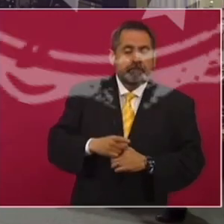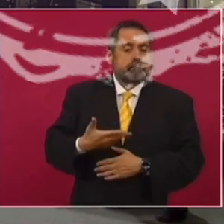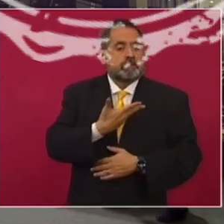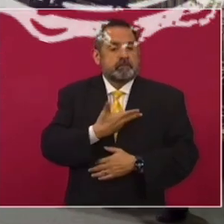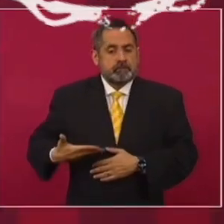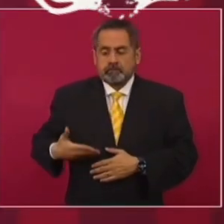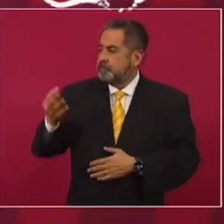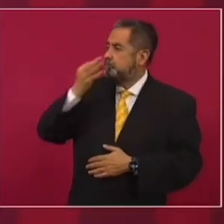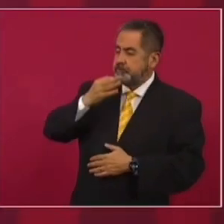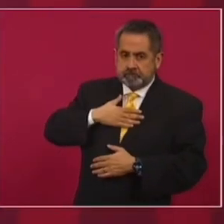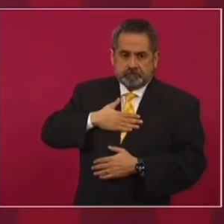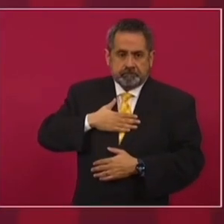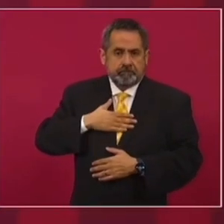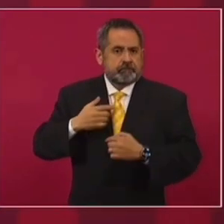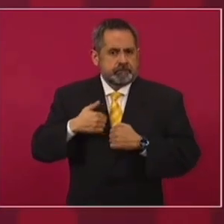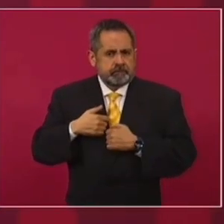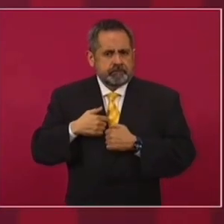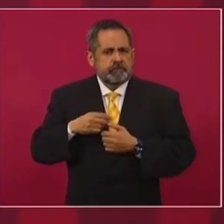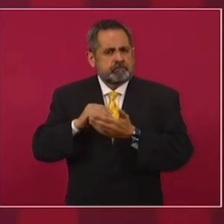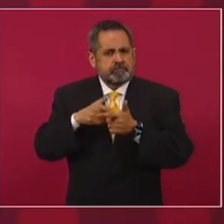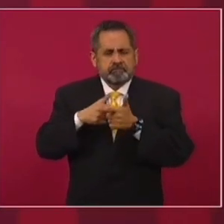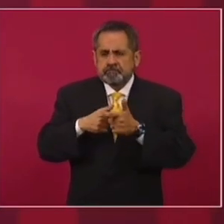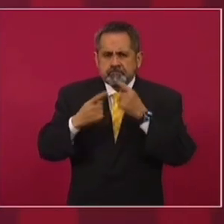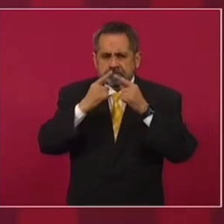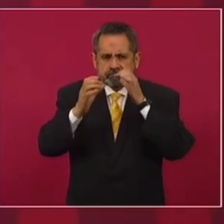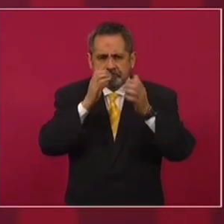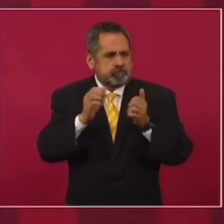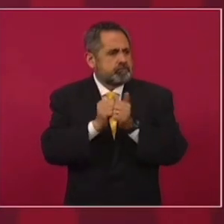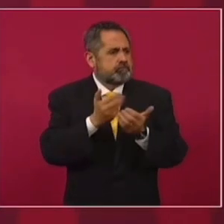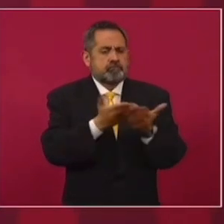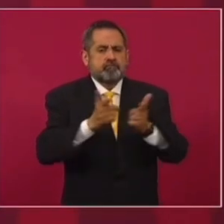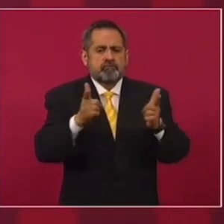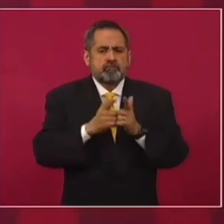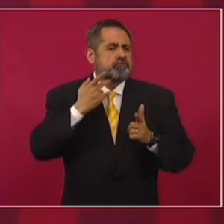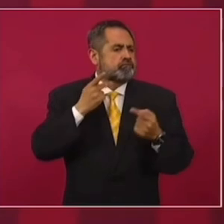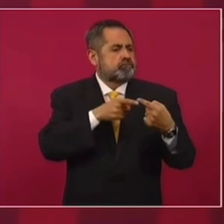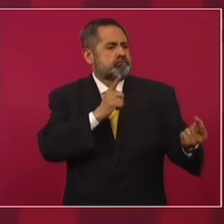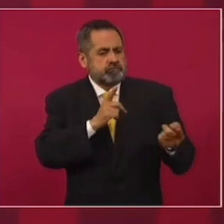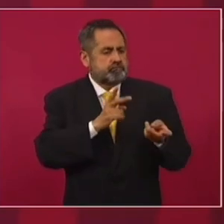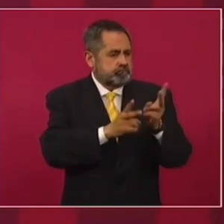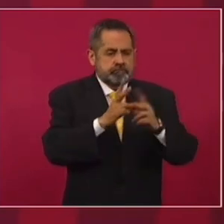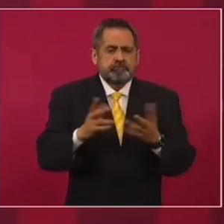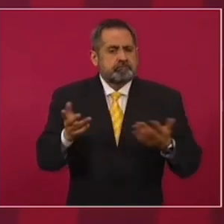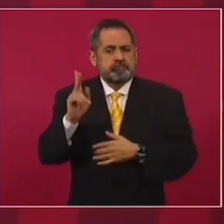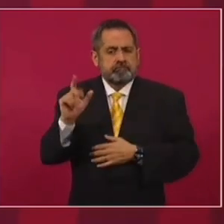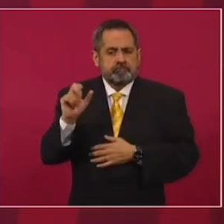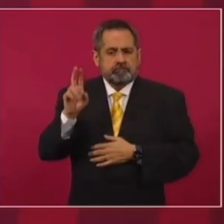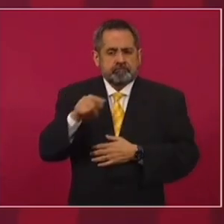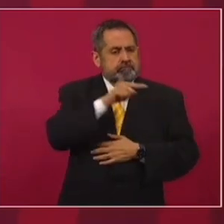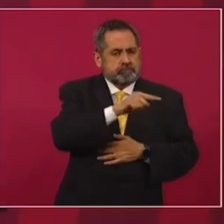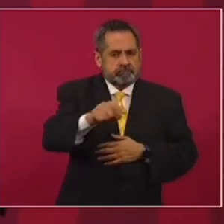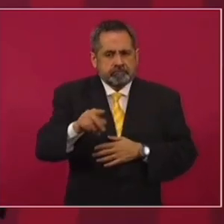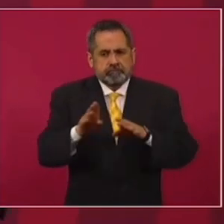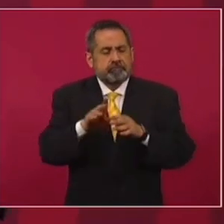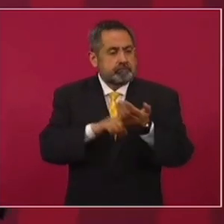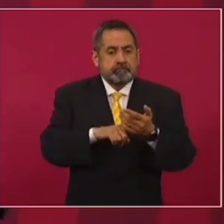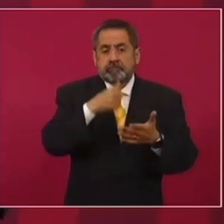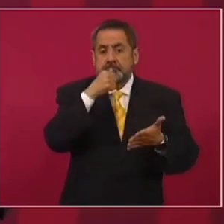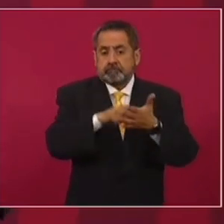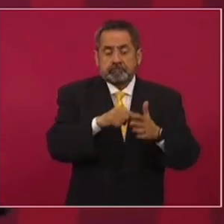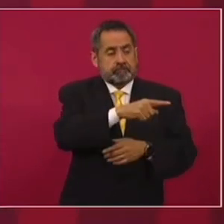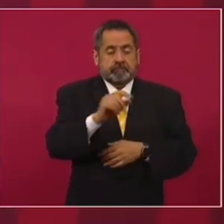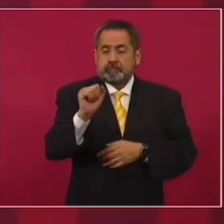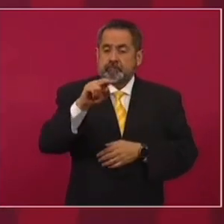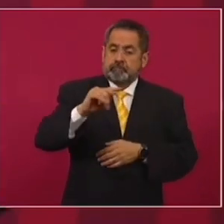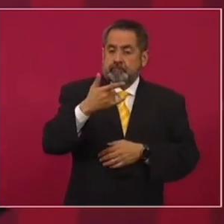El señor presidente nos instruyó a mantener un diálogo con los partidos políticos opositores. En el caso del Partido Acción Nacional, derivó de una carta que el diputado